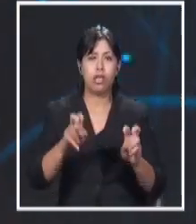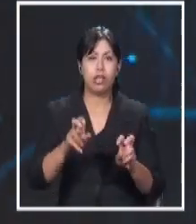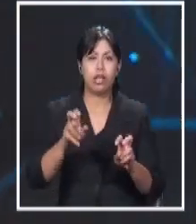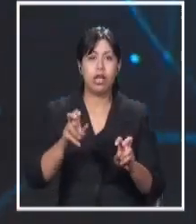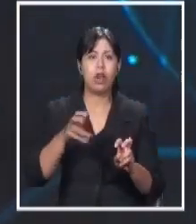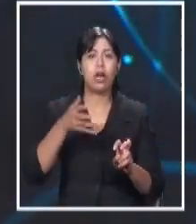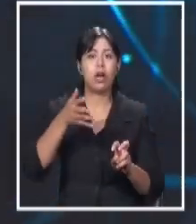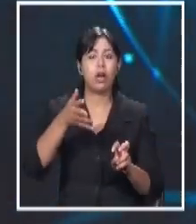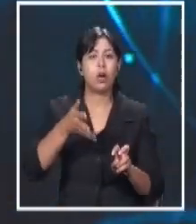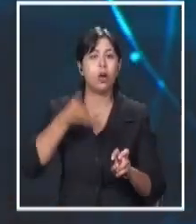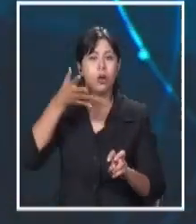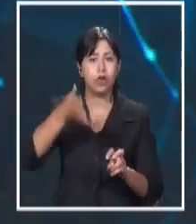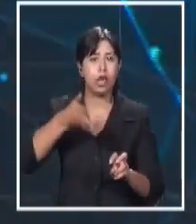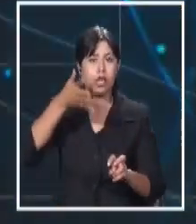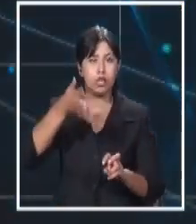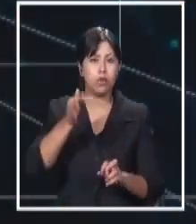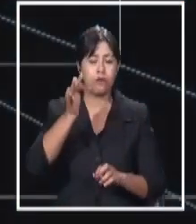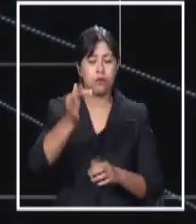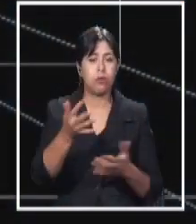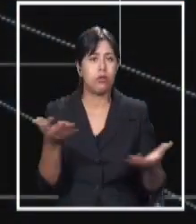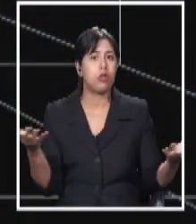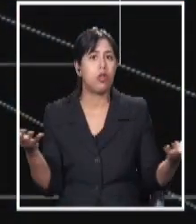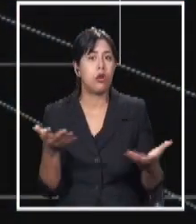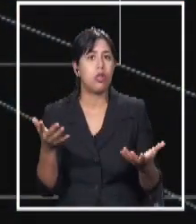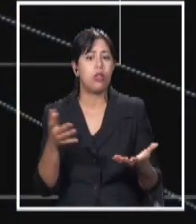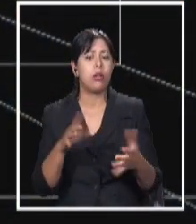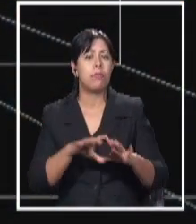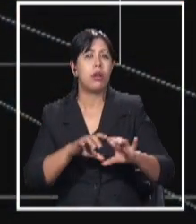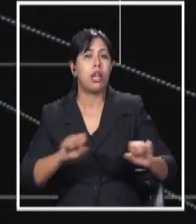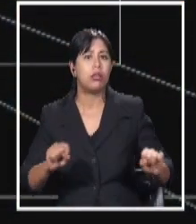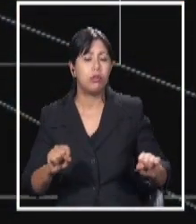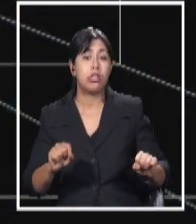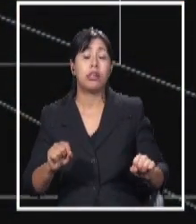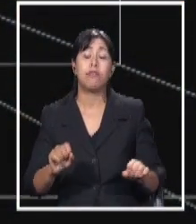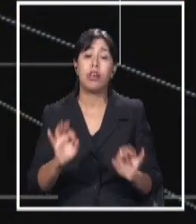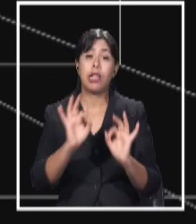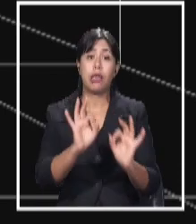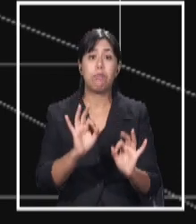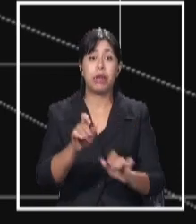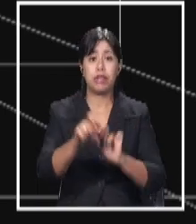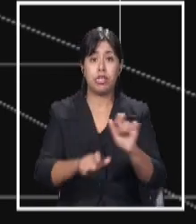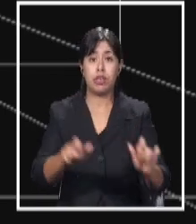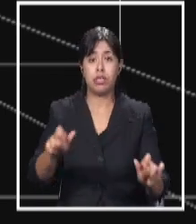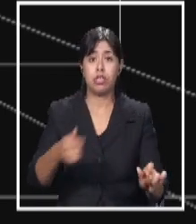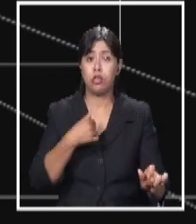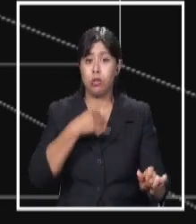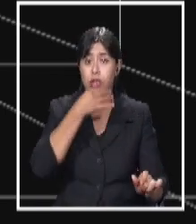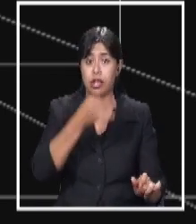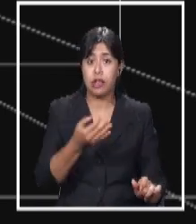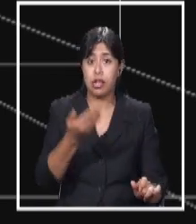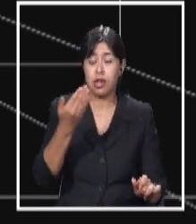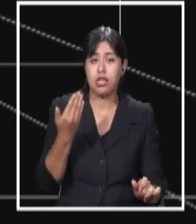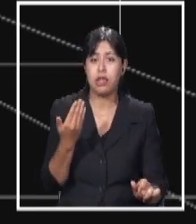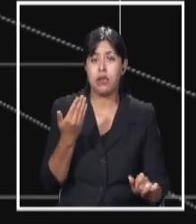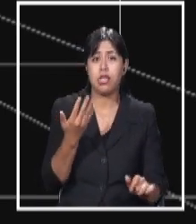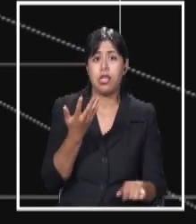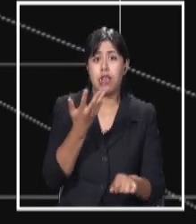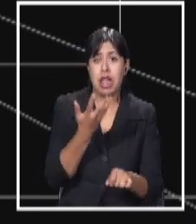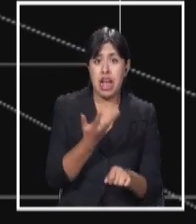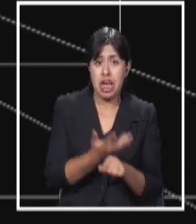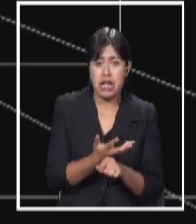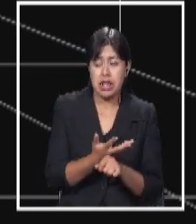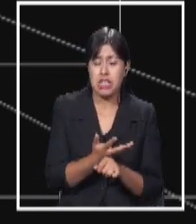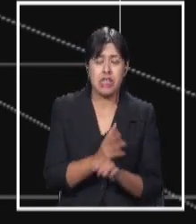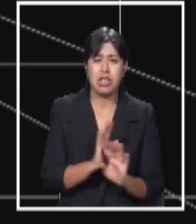Bueno, siempre hemos pensado que esto se resuelve con especialistas, pero como yo les comentaba al principio, no existen y nunca